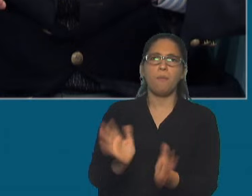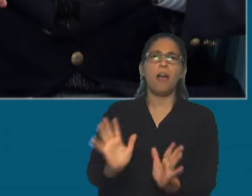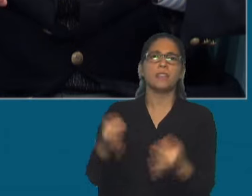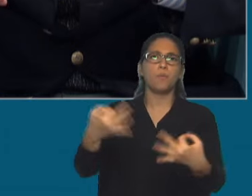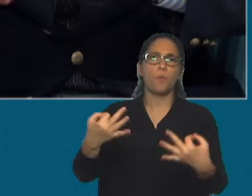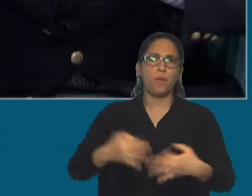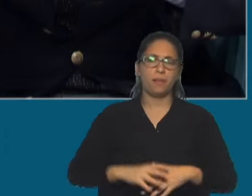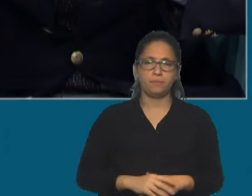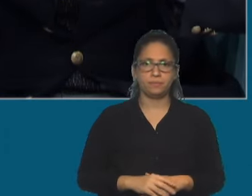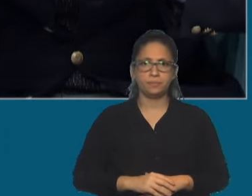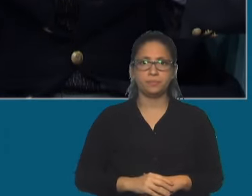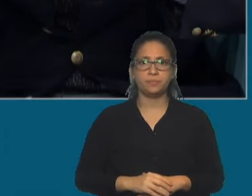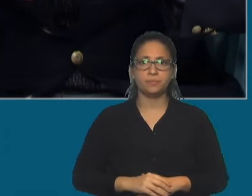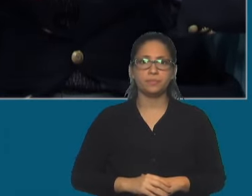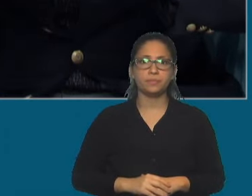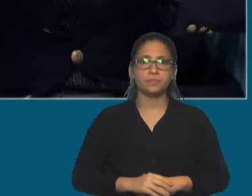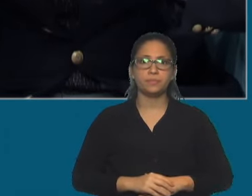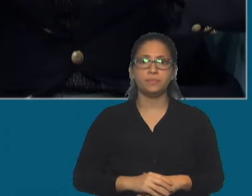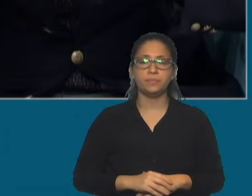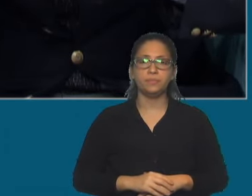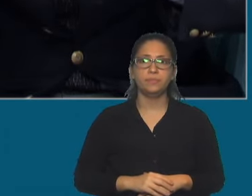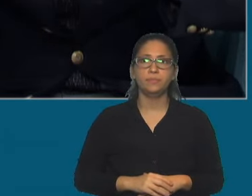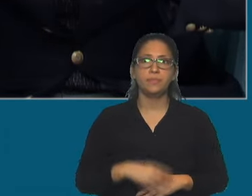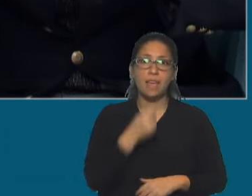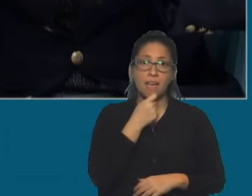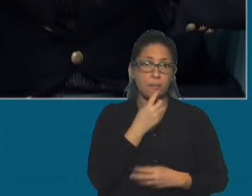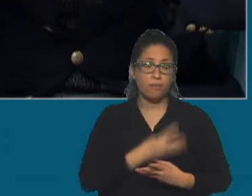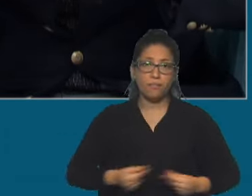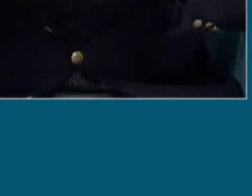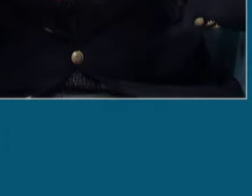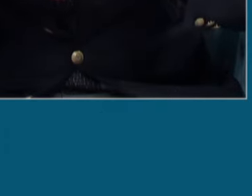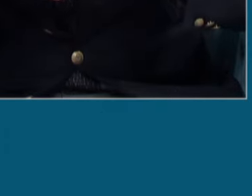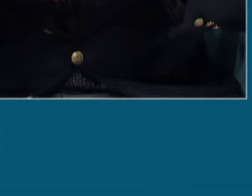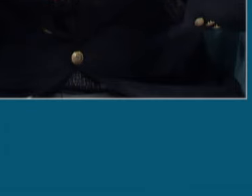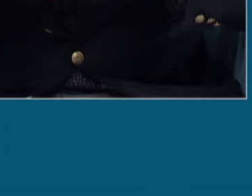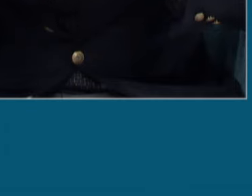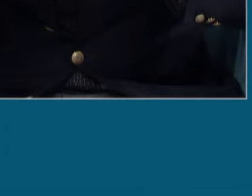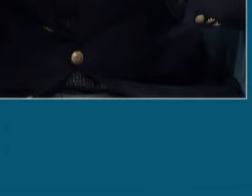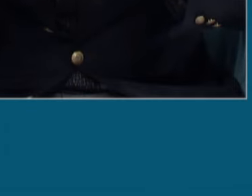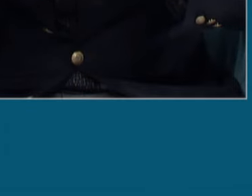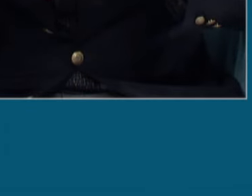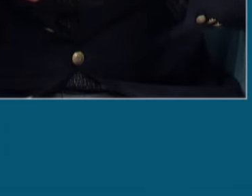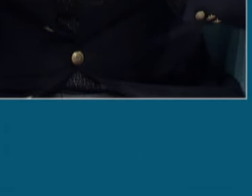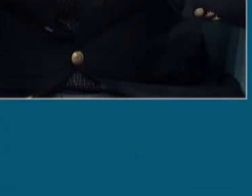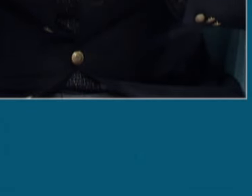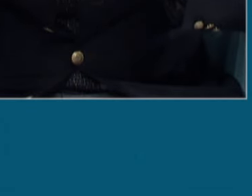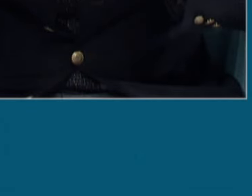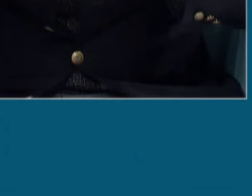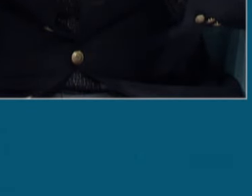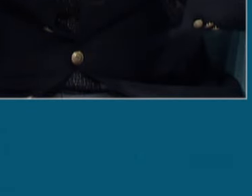hacer. Ese ejemplo terminó abruptamente y cuando sube Fernando de la Rúa, con una deuda